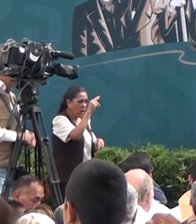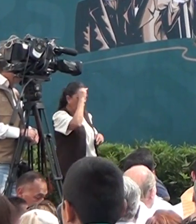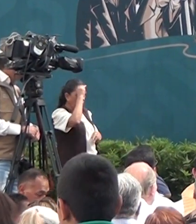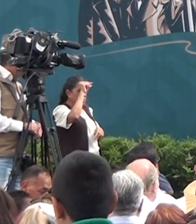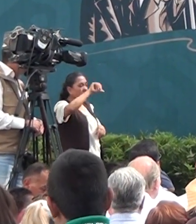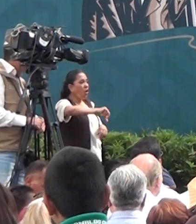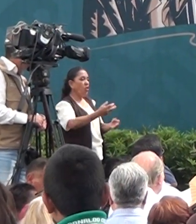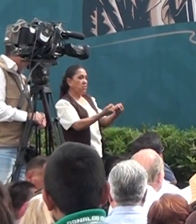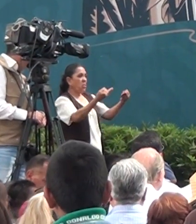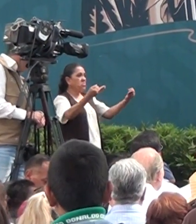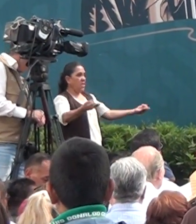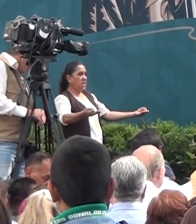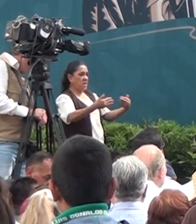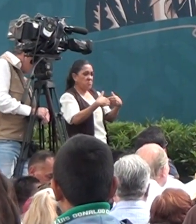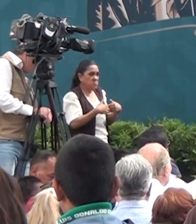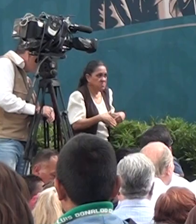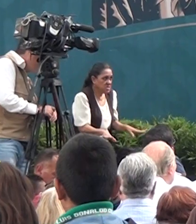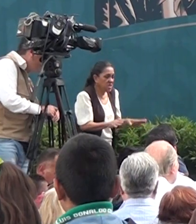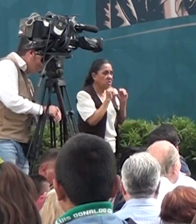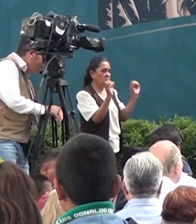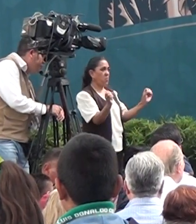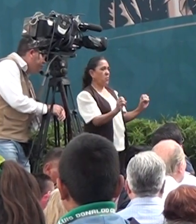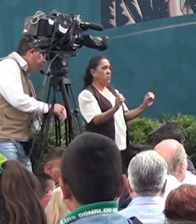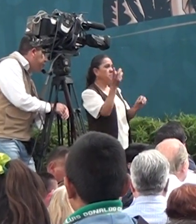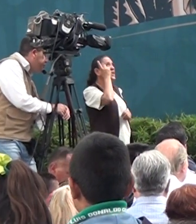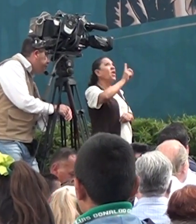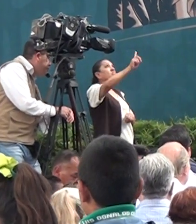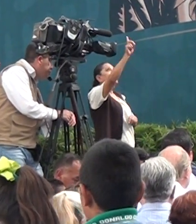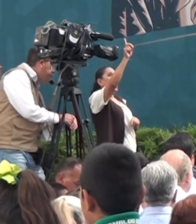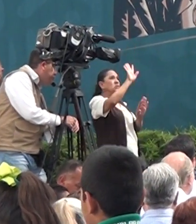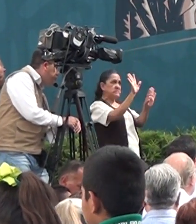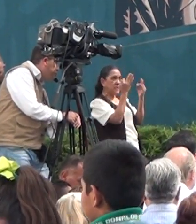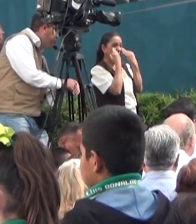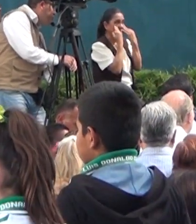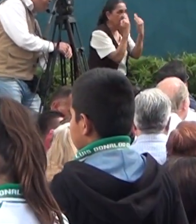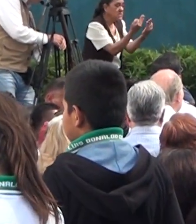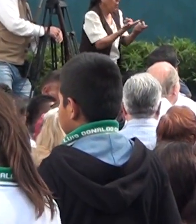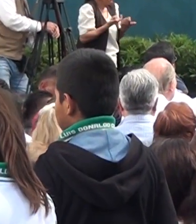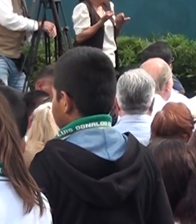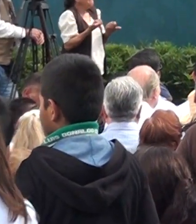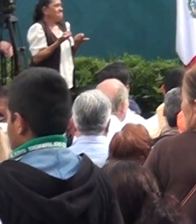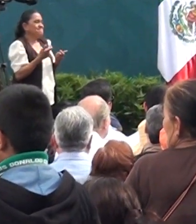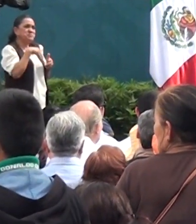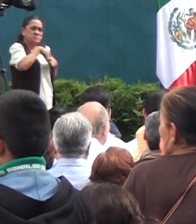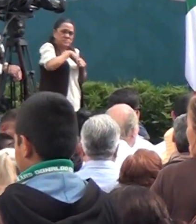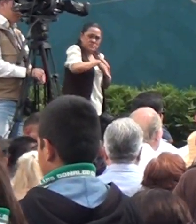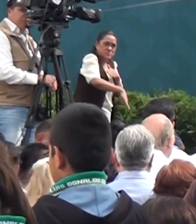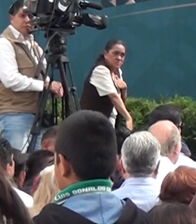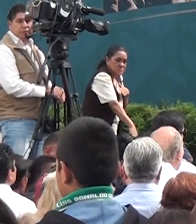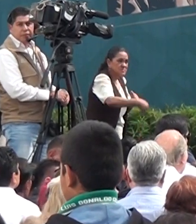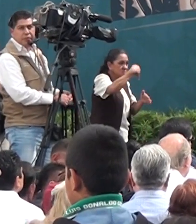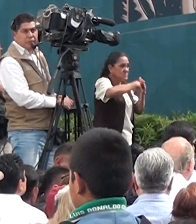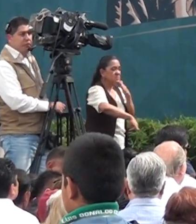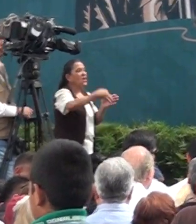hoy es un terreno sin merecer. Dios es testigo de que nuestra economía está por los suelos. Nos